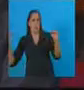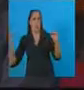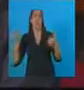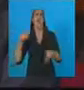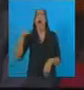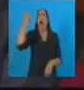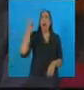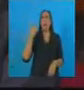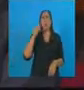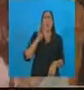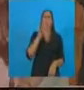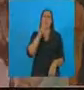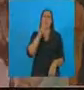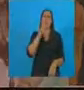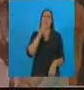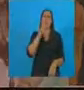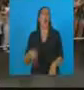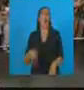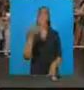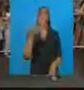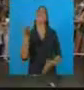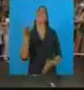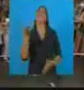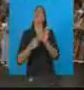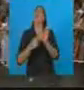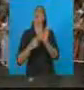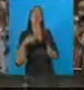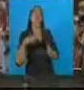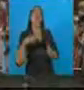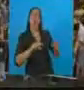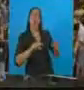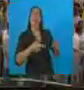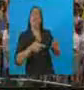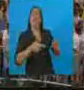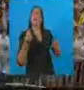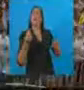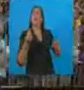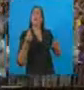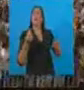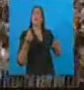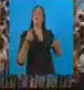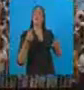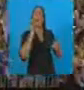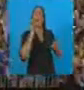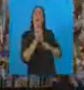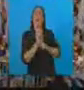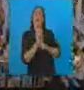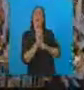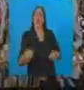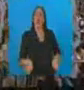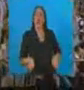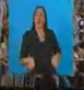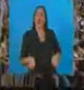cuidados. Y todos buscan y piden en los supermercados dónde está la góndola de precios cuidados. Porque ¿saben qué? El